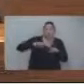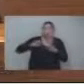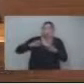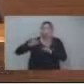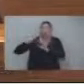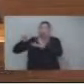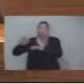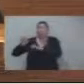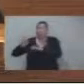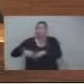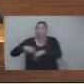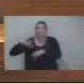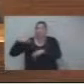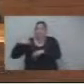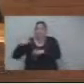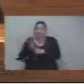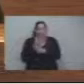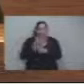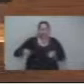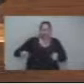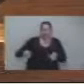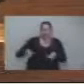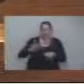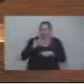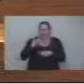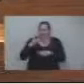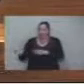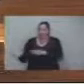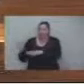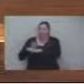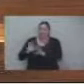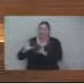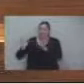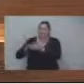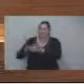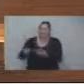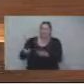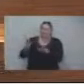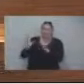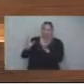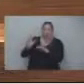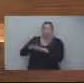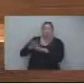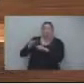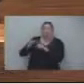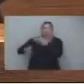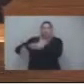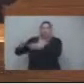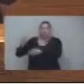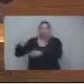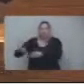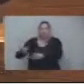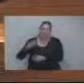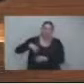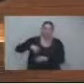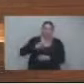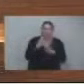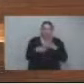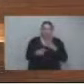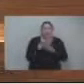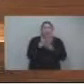no poder ser procesados sin la autorización de la Cámara. Aquí sí se puede. De manera que estamos hablando de la protección